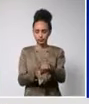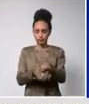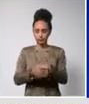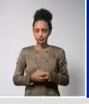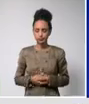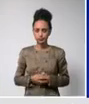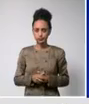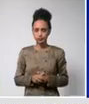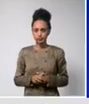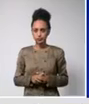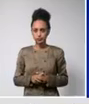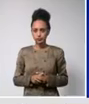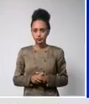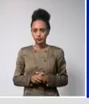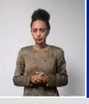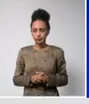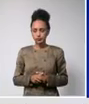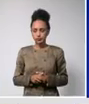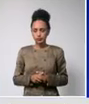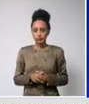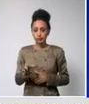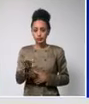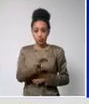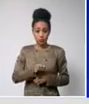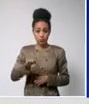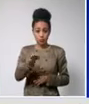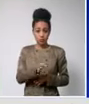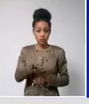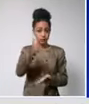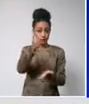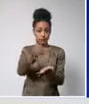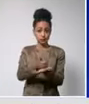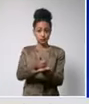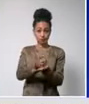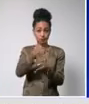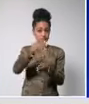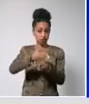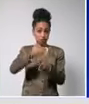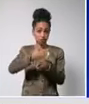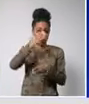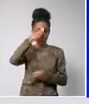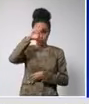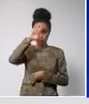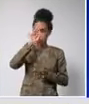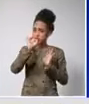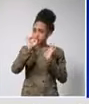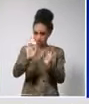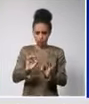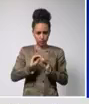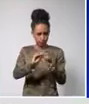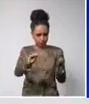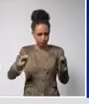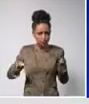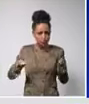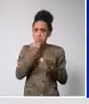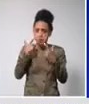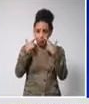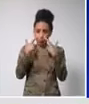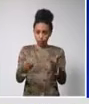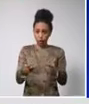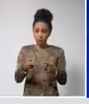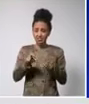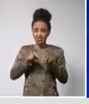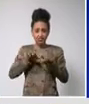incremento. El municipio cabecera, que además es donde siempre han tenido la transmisión más importante, Santiago de